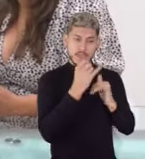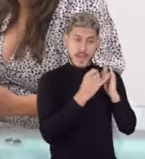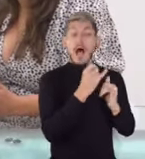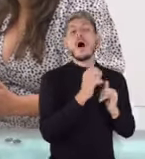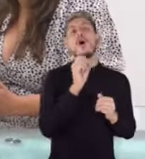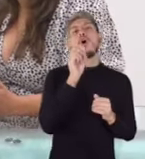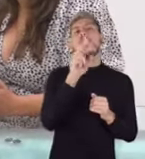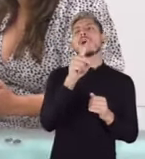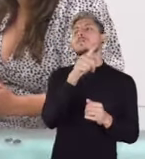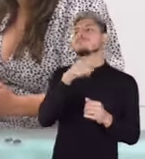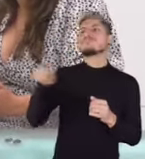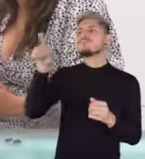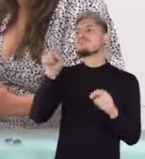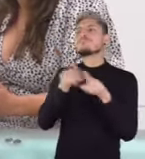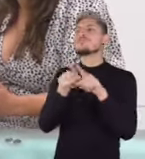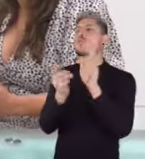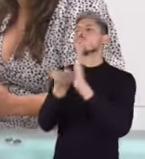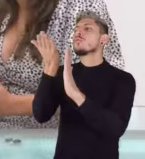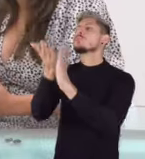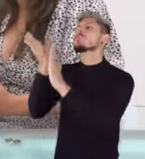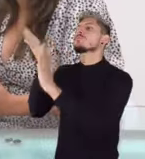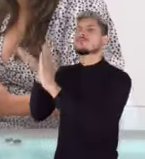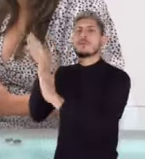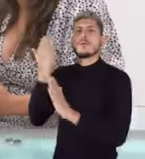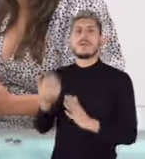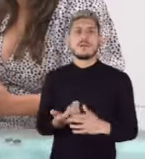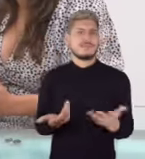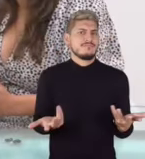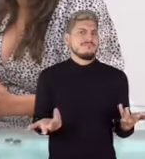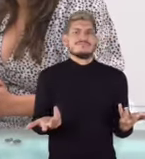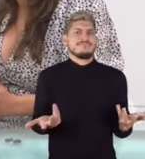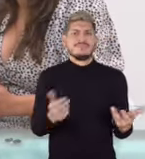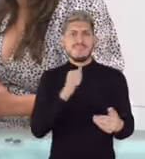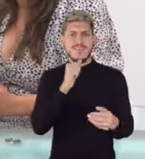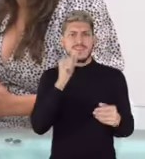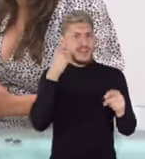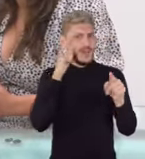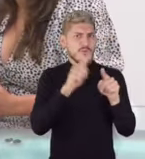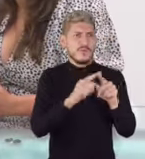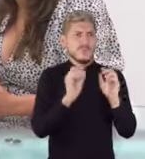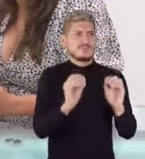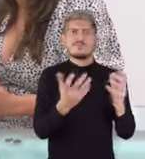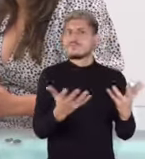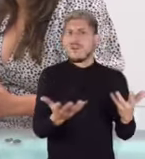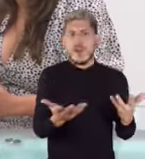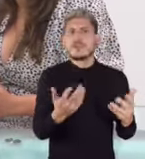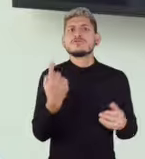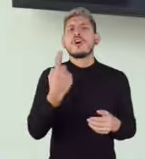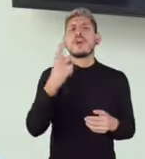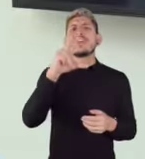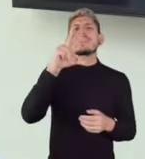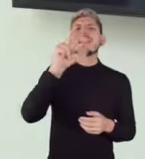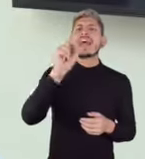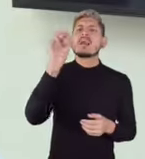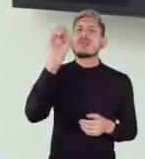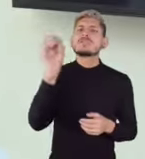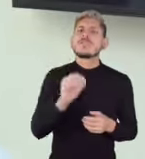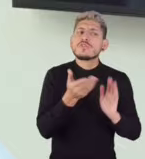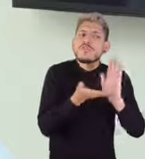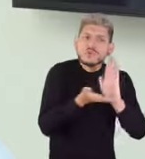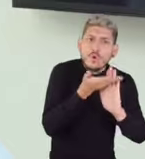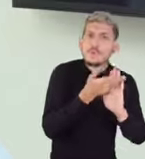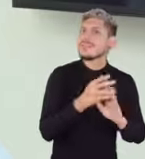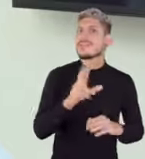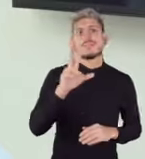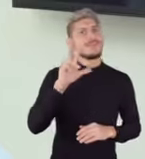unas nuevas tarifas y nos dicen, bueno, sí, realmente hay apenas una tarifa de un 30% que se sube. Mentira, no es